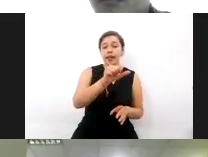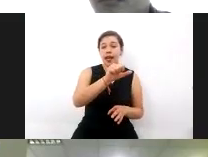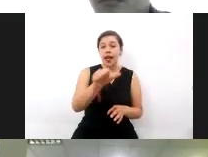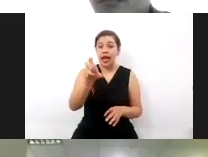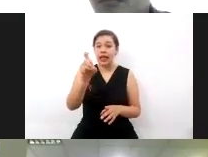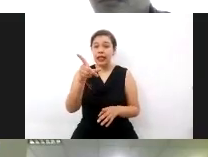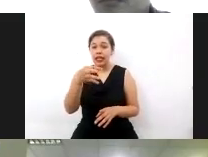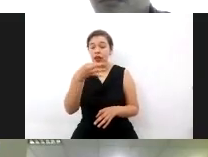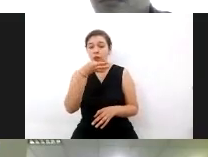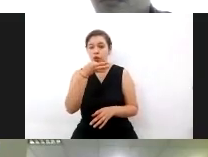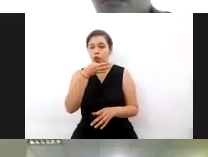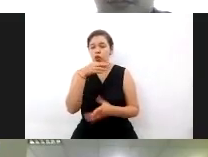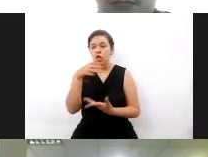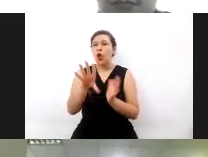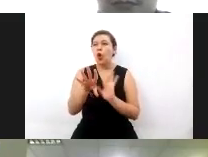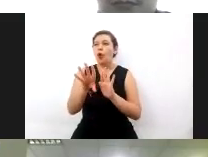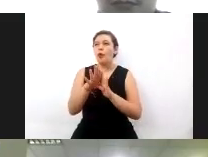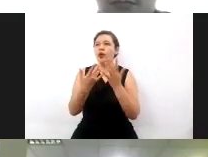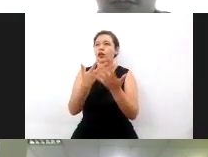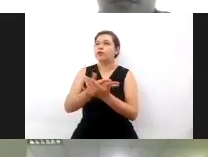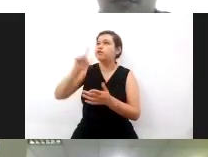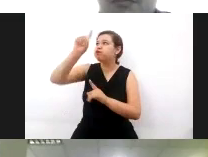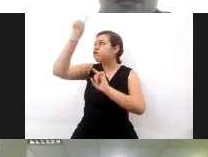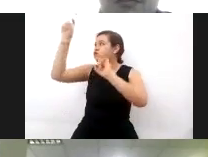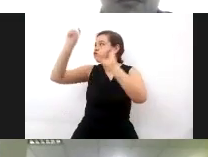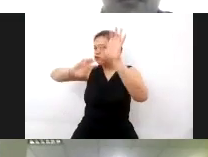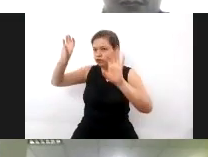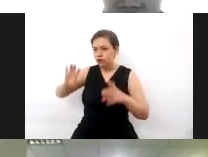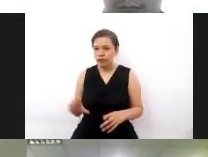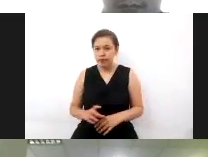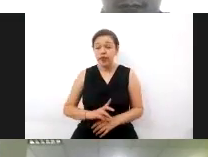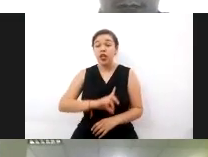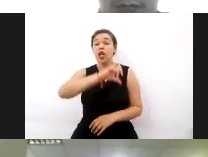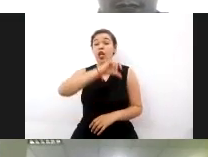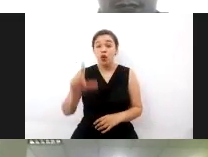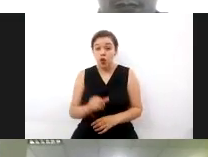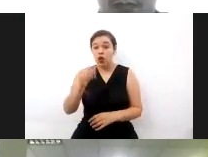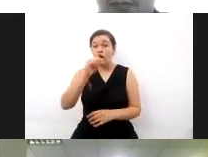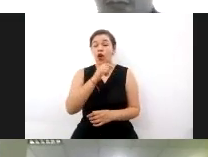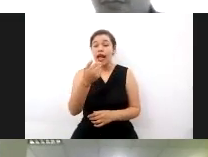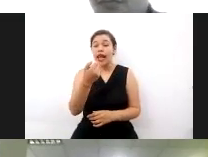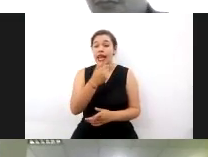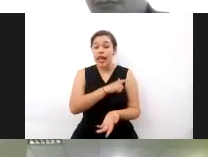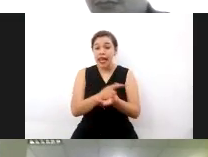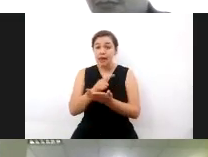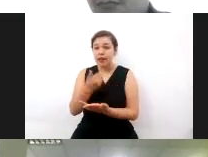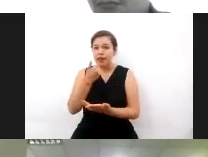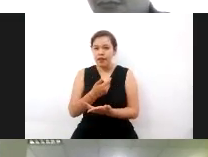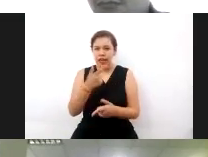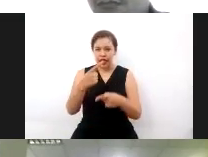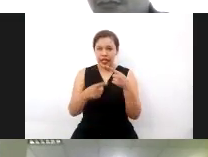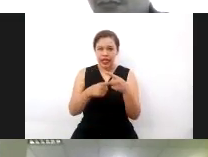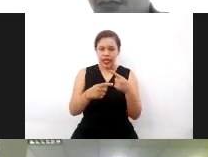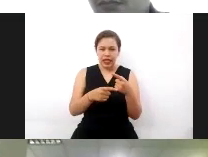Este tiempo que nosotros vamos a dejar transcurrir, vamos a enjuagarlo con agua limpia, de preferencia que ya